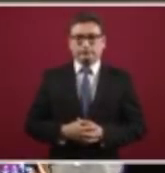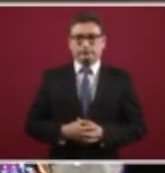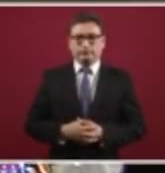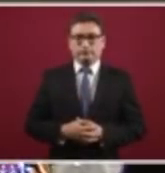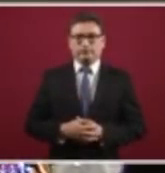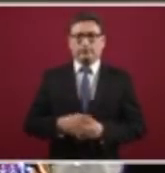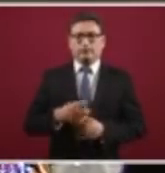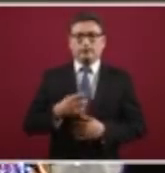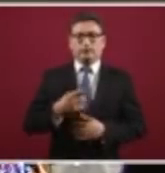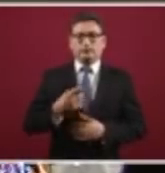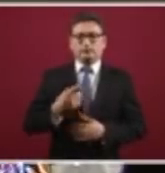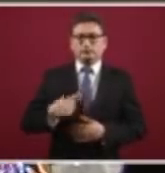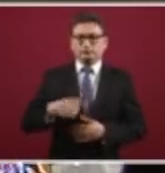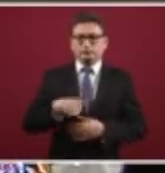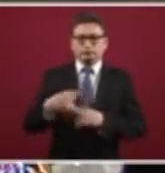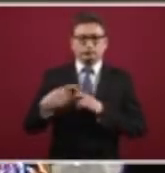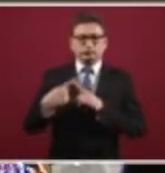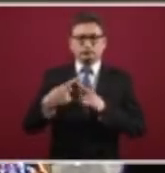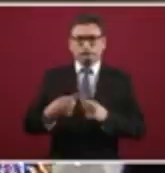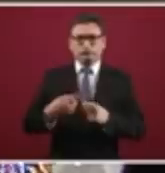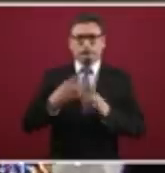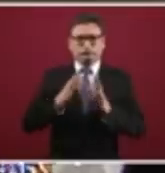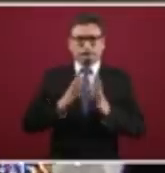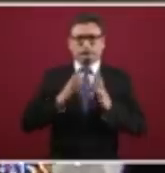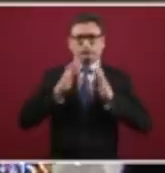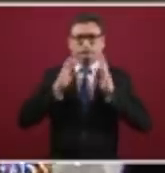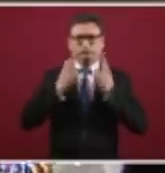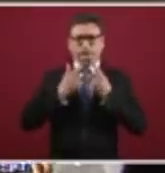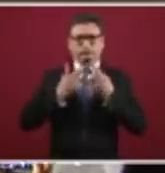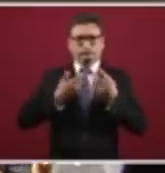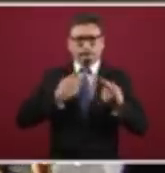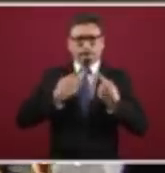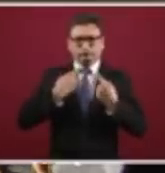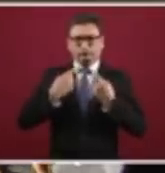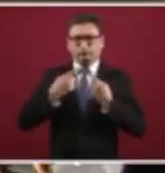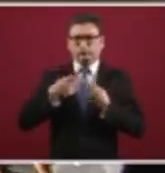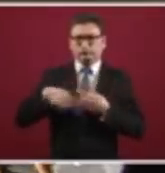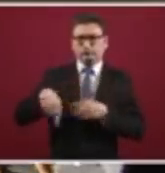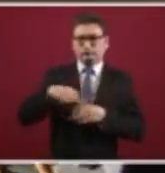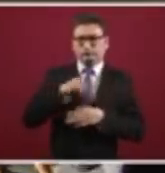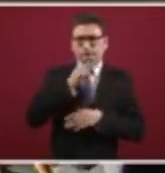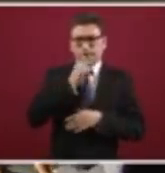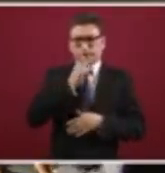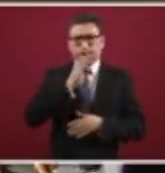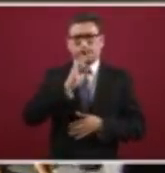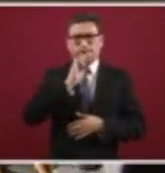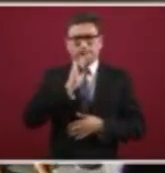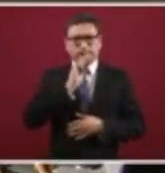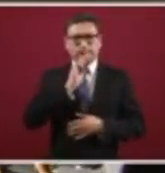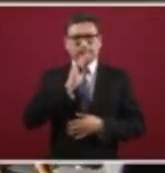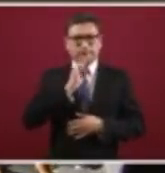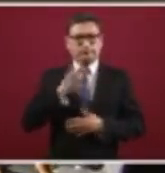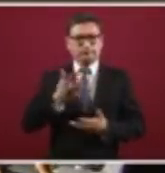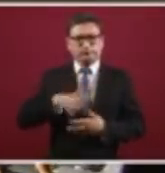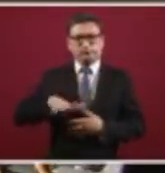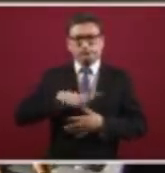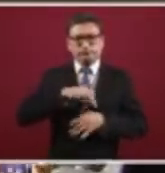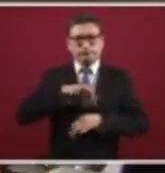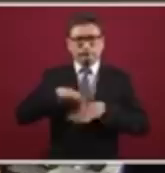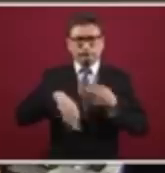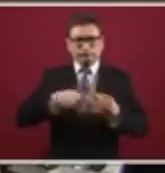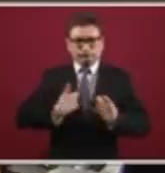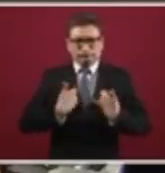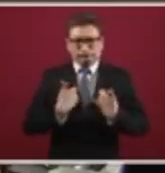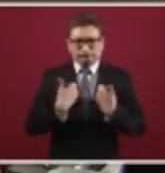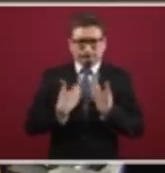hemos estado en reunión con los padres por las mamás con los papás de los jóvenes